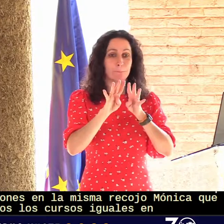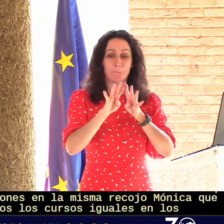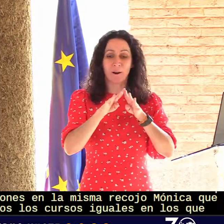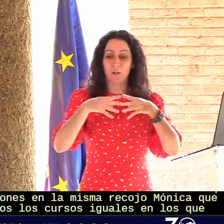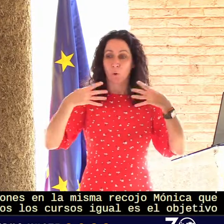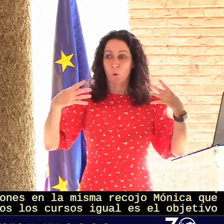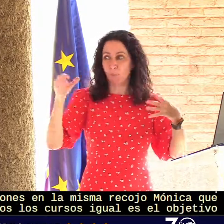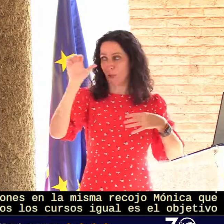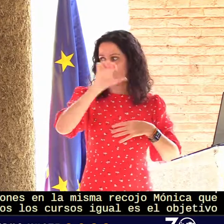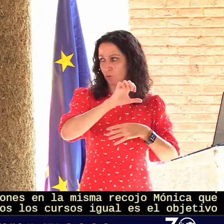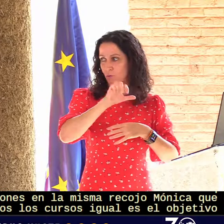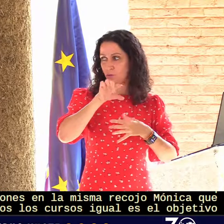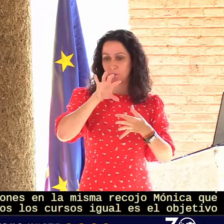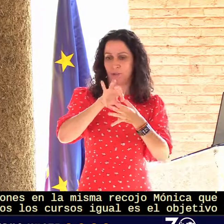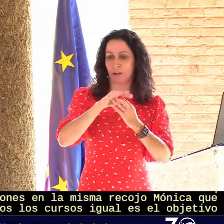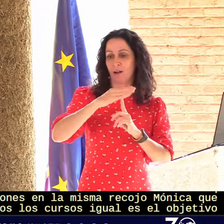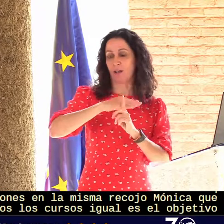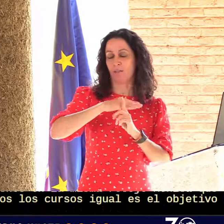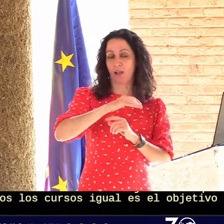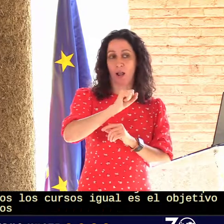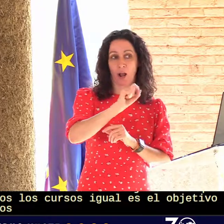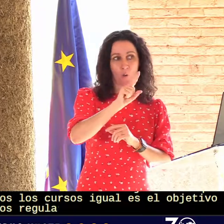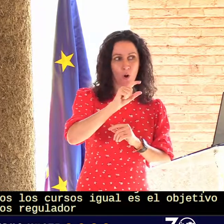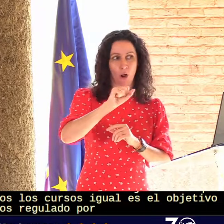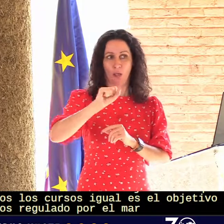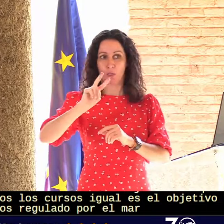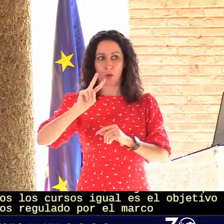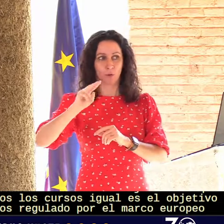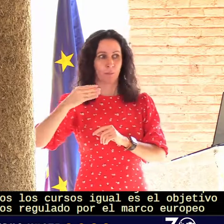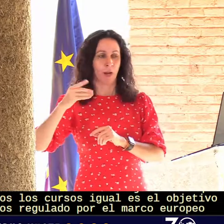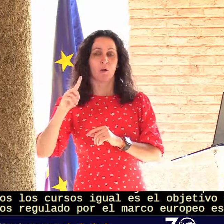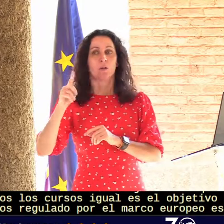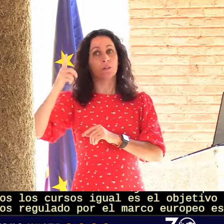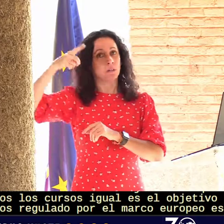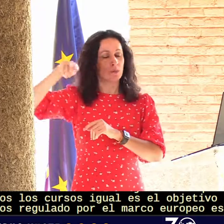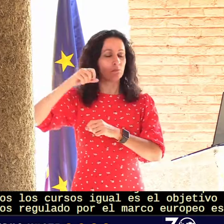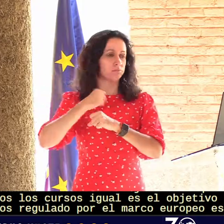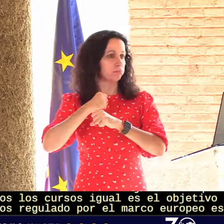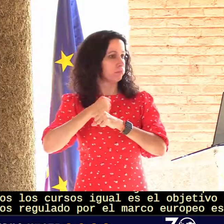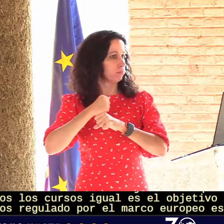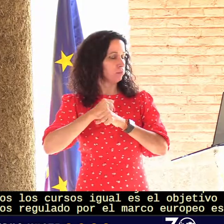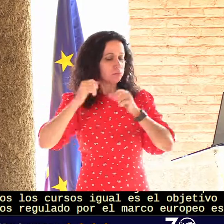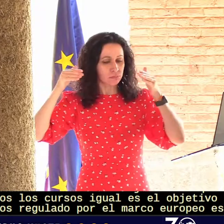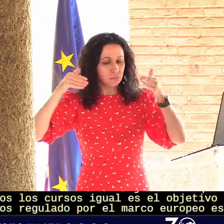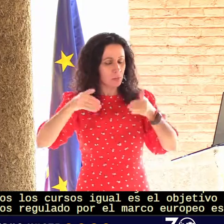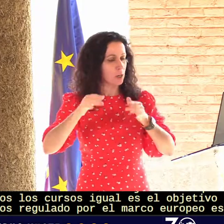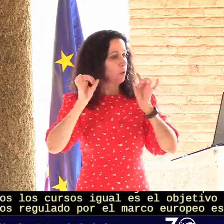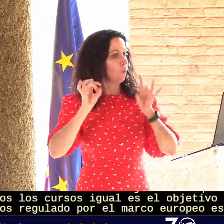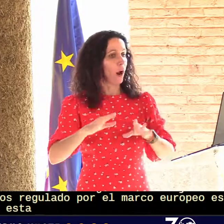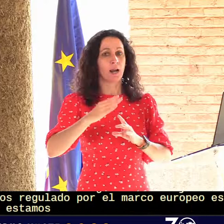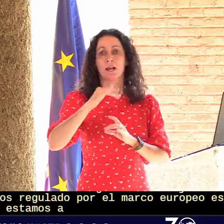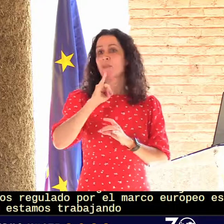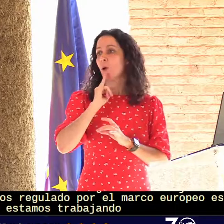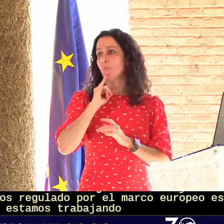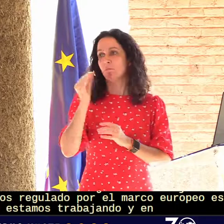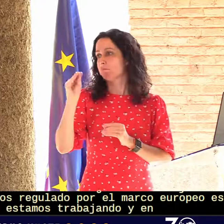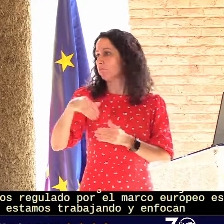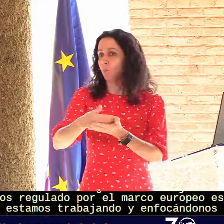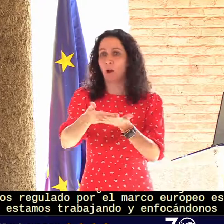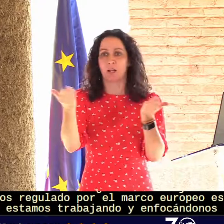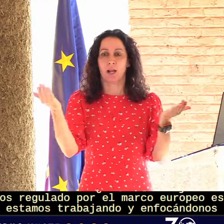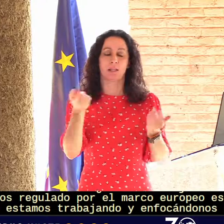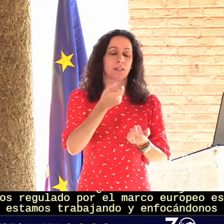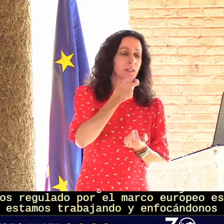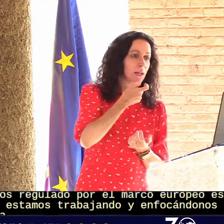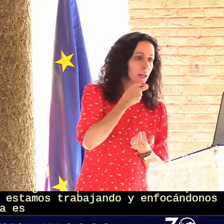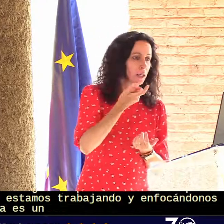objetivo es que está está los cursos regulados por el marco europeo es decir a1 a2s eh nosotros estamos trabajando y enfocándonos porque como